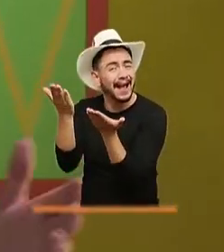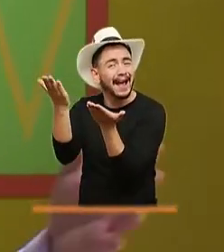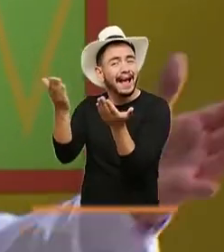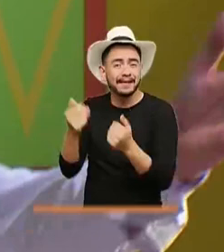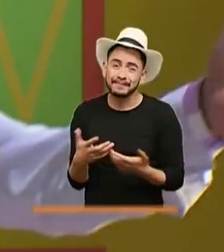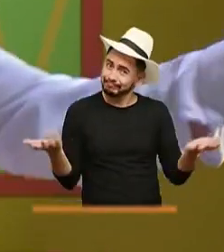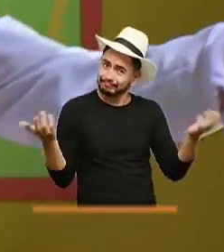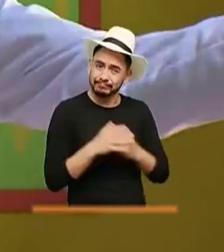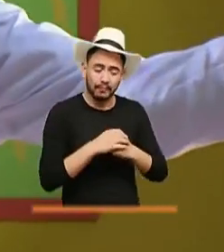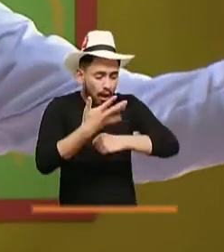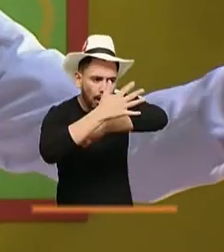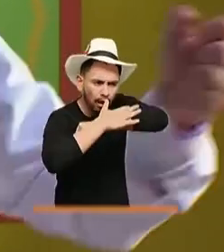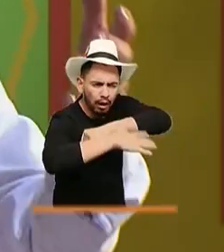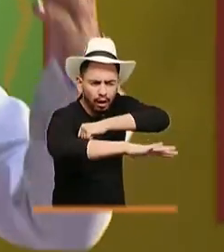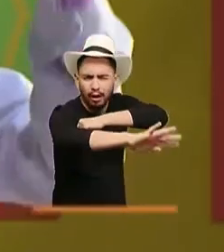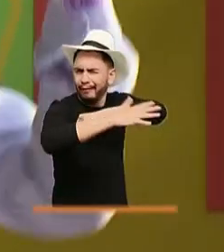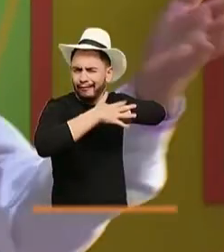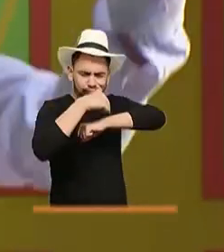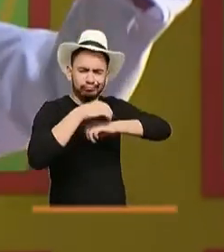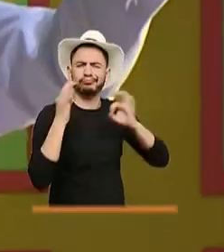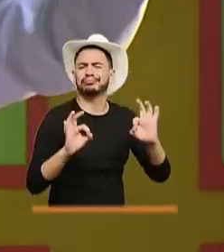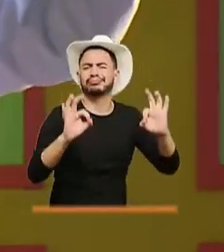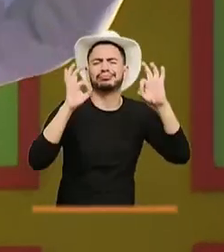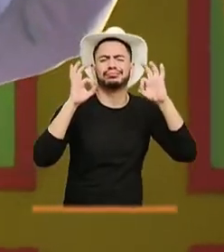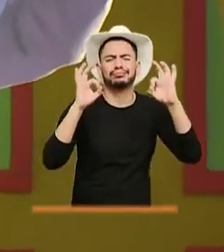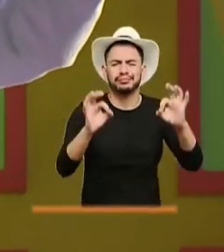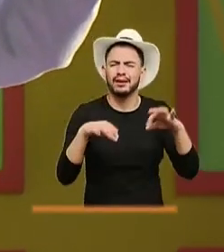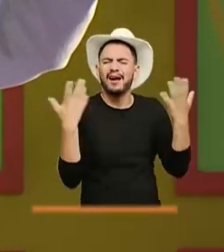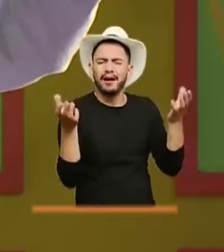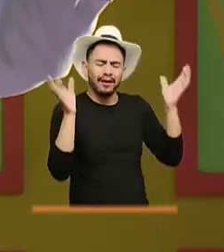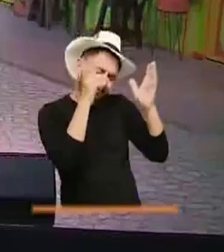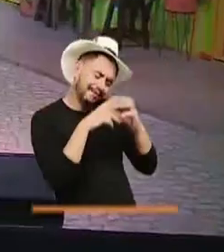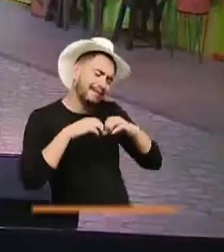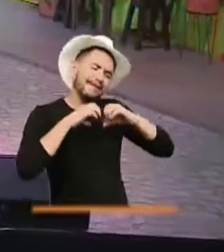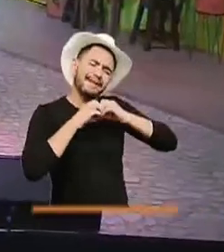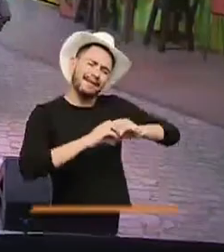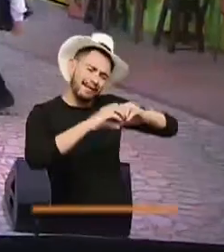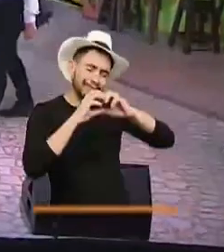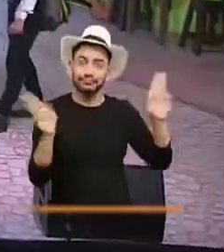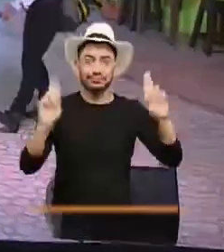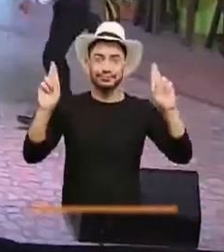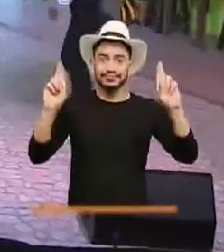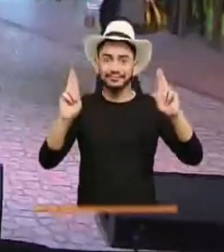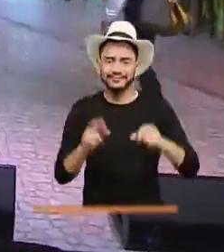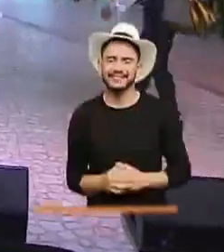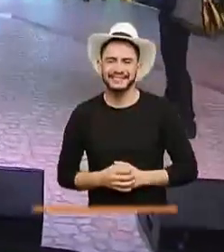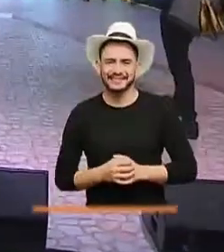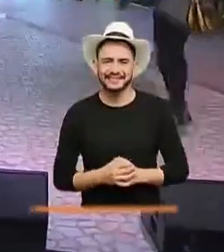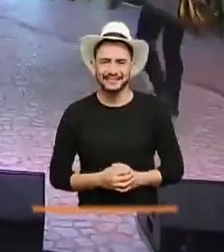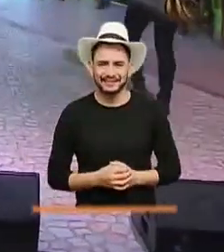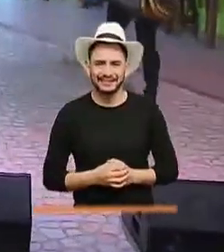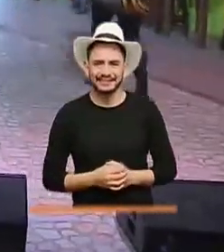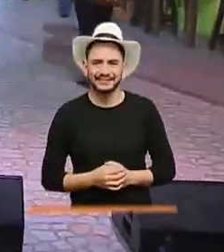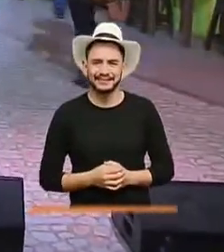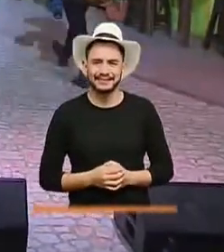la orilla de la playa pa' declarar un amor? Ven, ven, ven, sol, sol. Gracias. Ahí